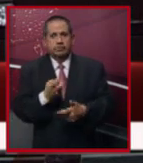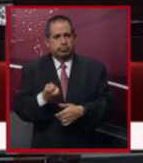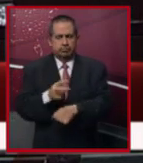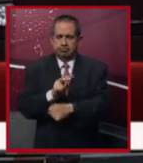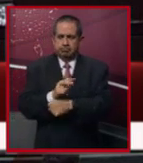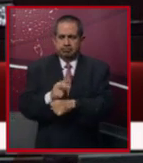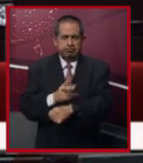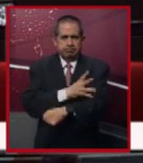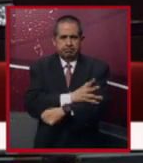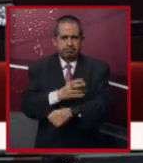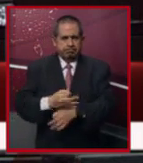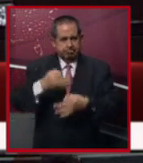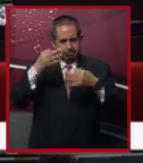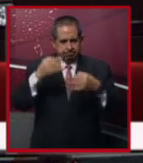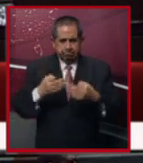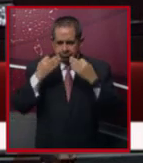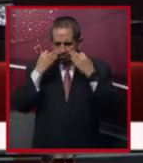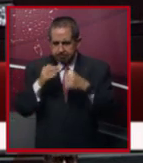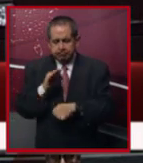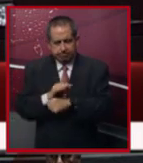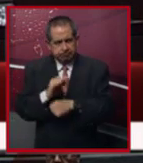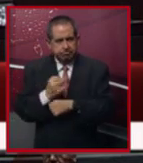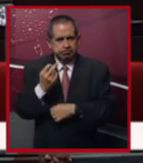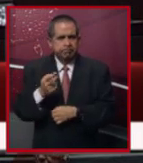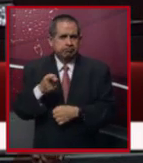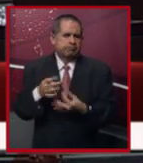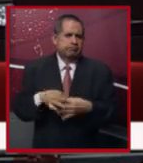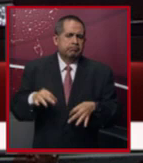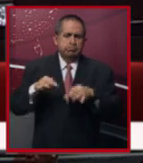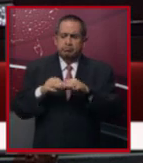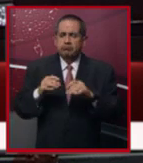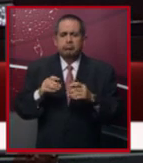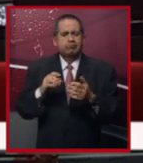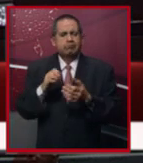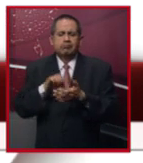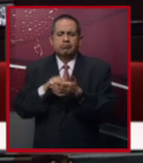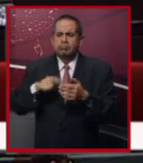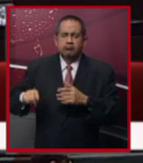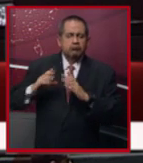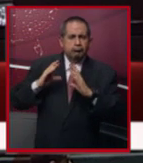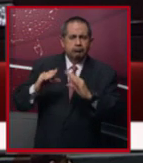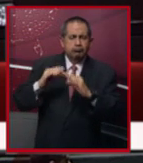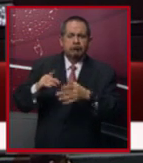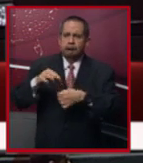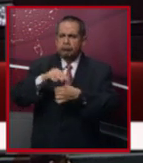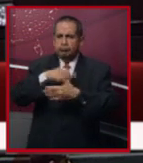legalidad, imparcialidad en actividades tan importantes como la capacitación electoral.